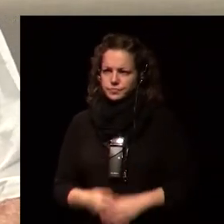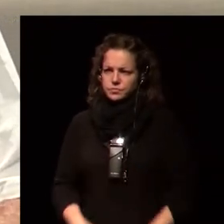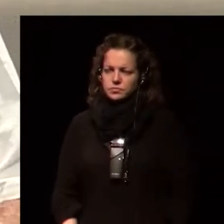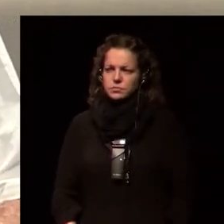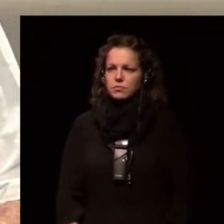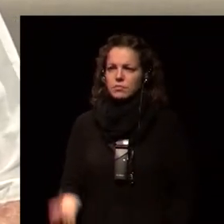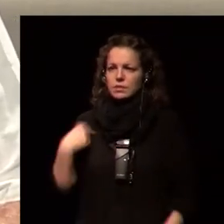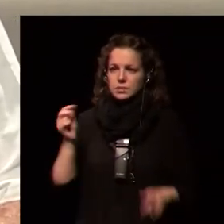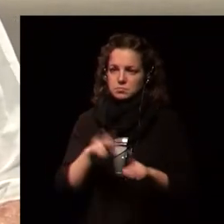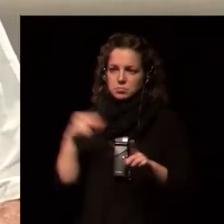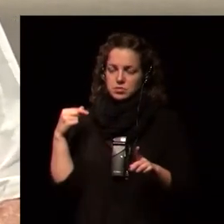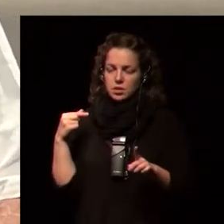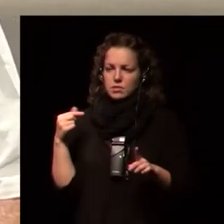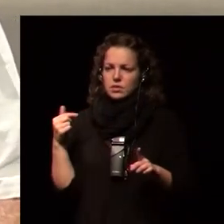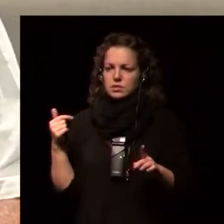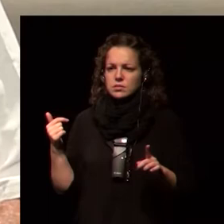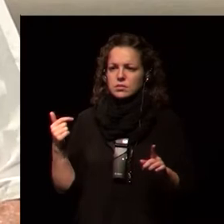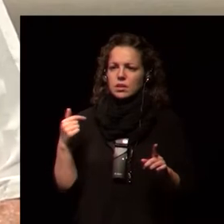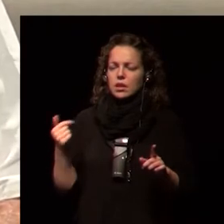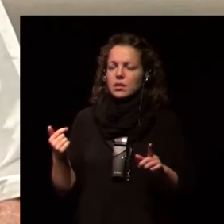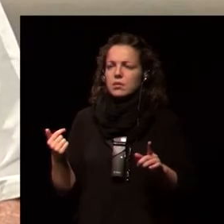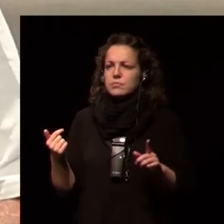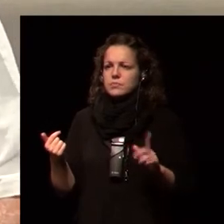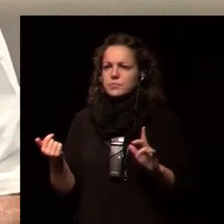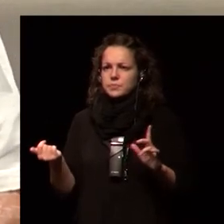mi perspectiva moralística pseudo-marxista y naif,